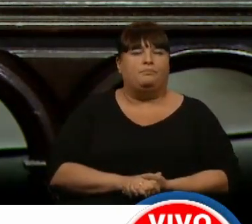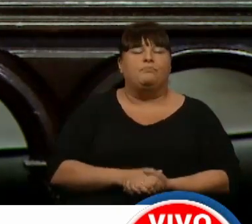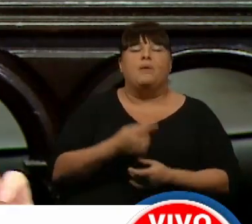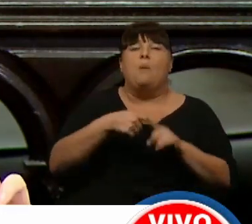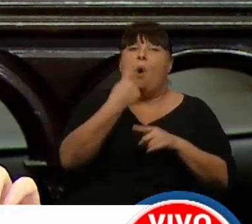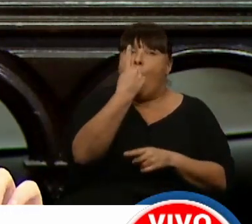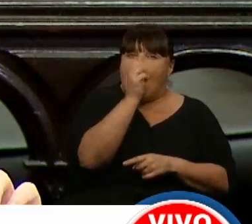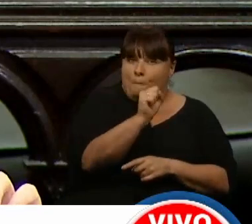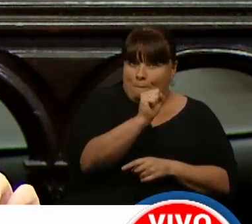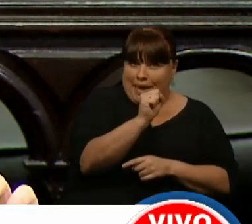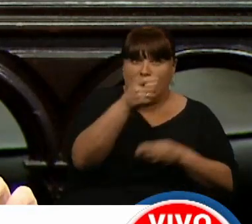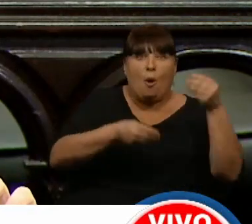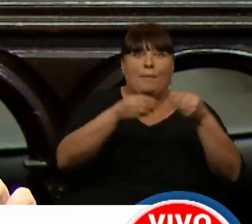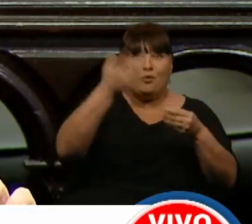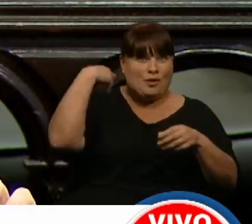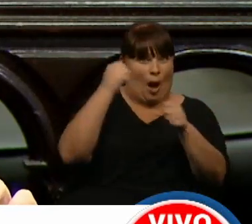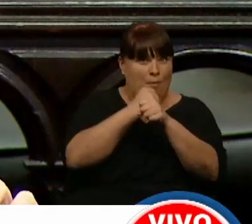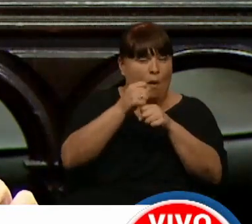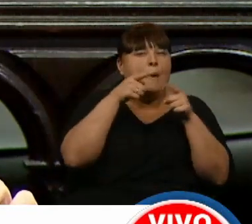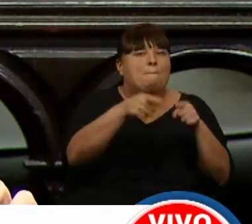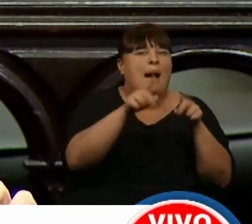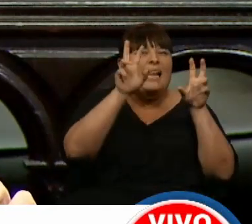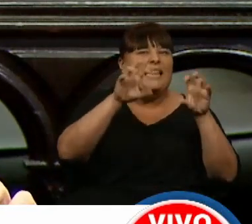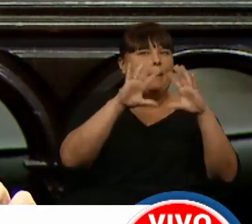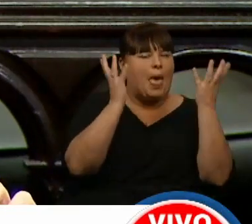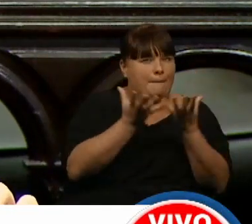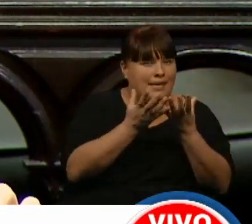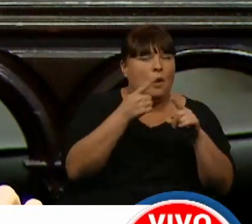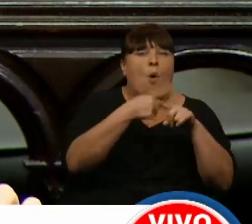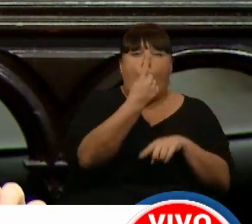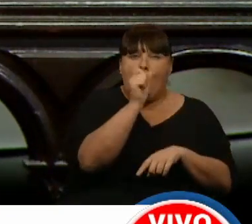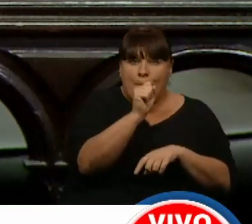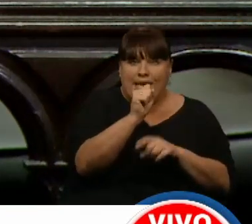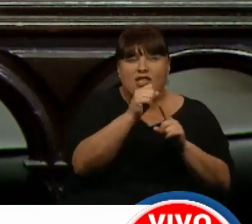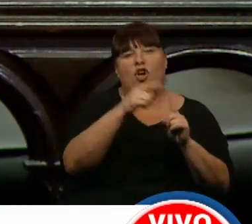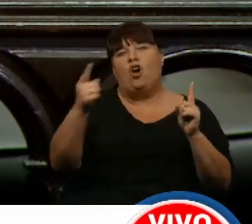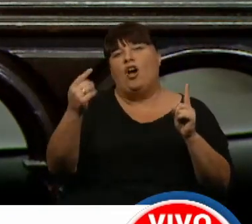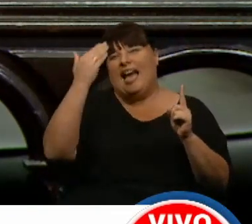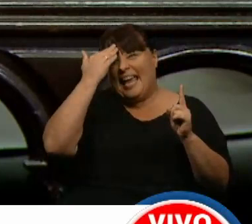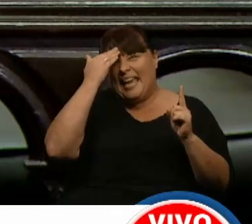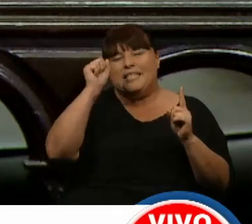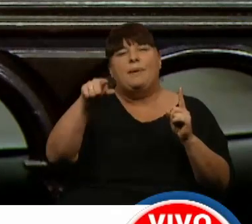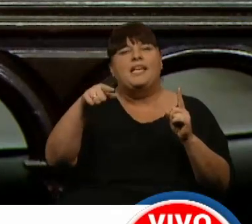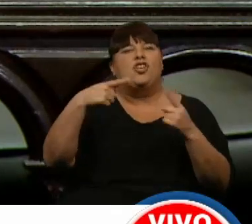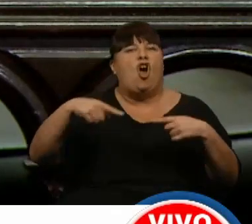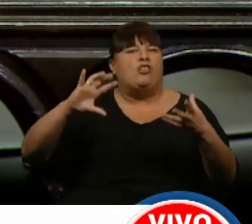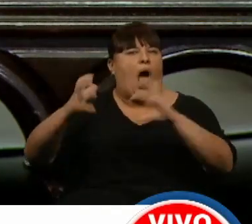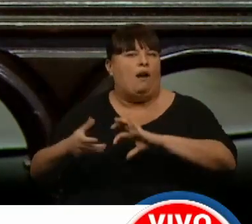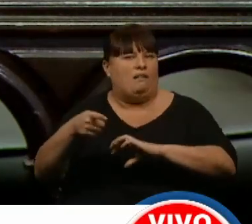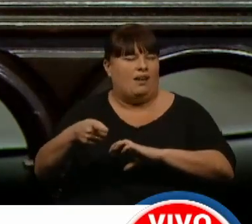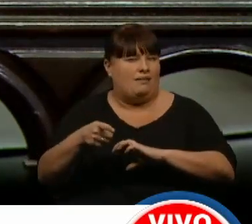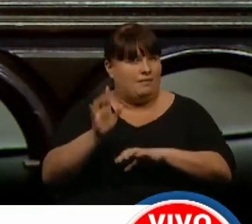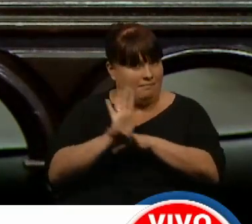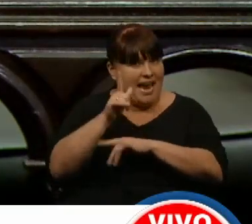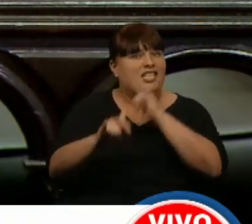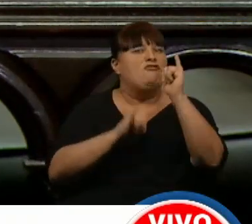cada $1 en el presupuesto que aprobamos dedicado a la cuestión ambiental, 15 van a cosas que lo dañan. Esto es